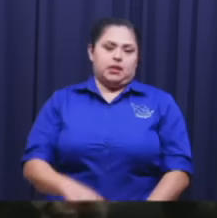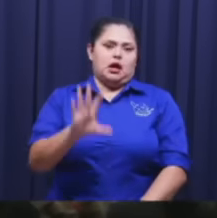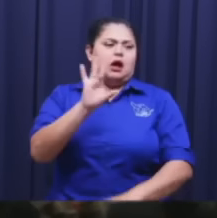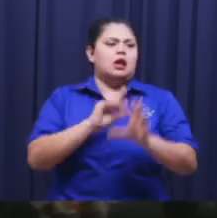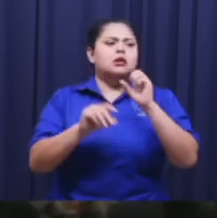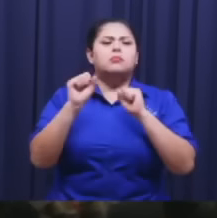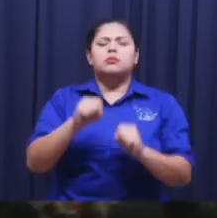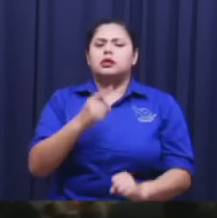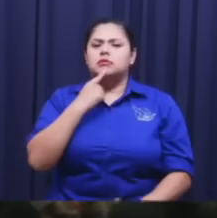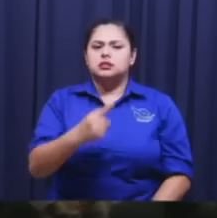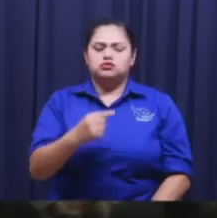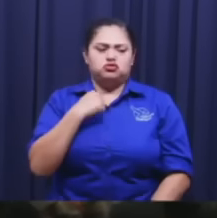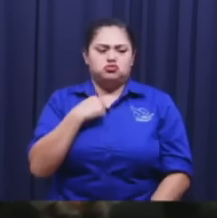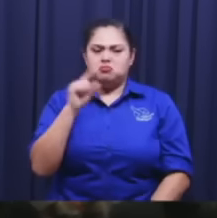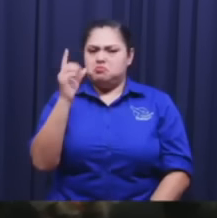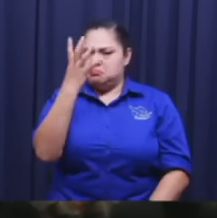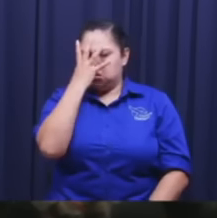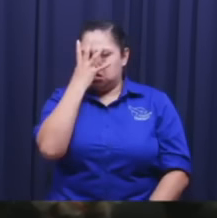ya no soy adúltero.